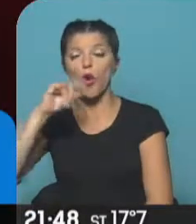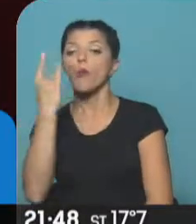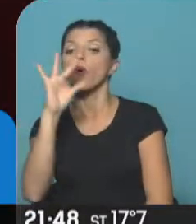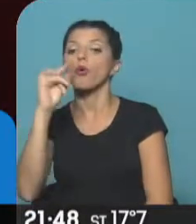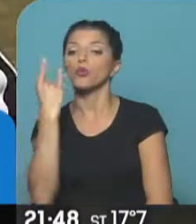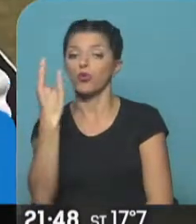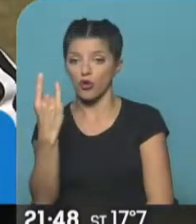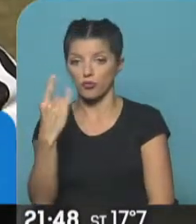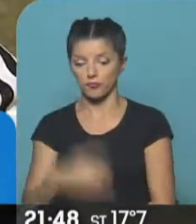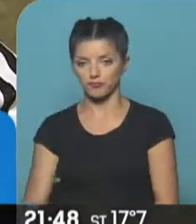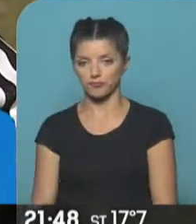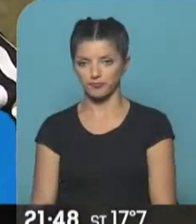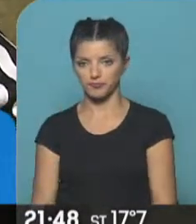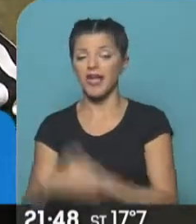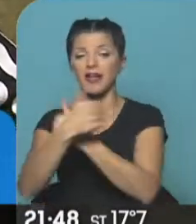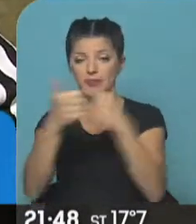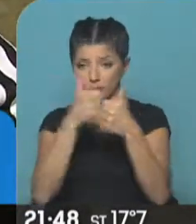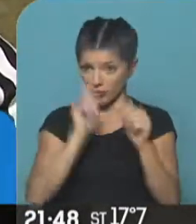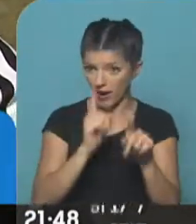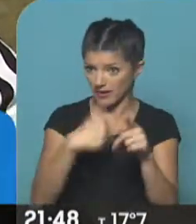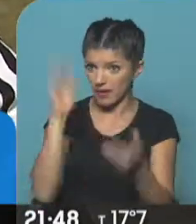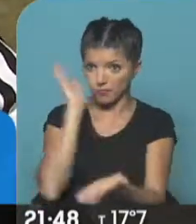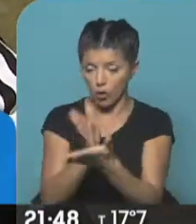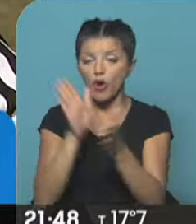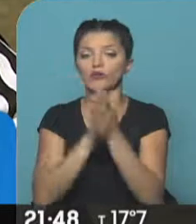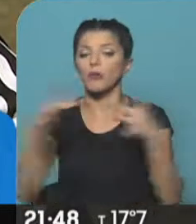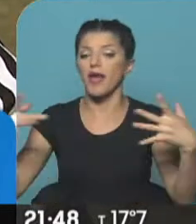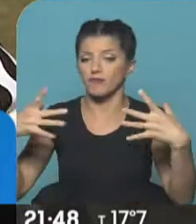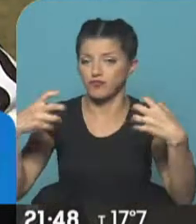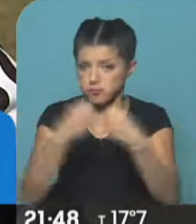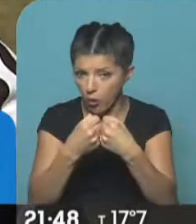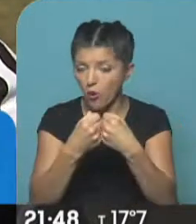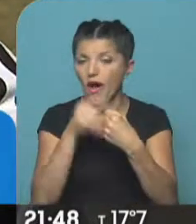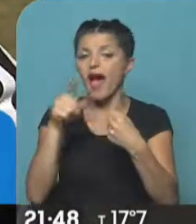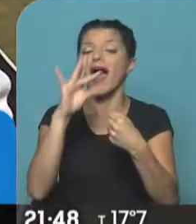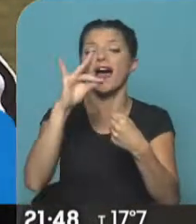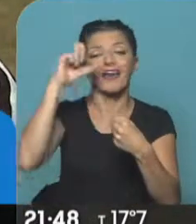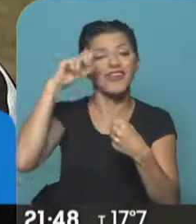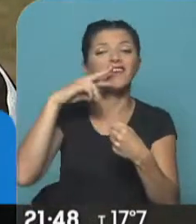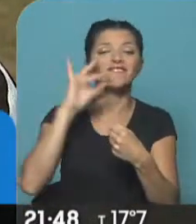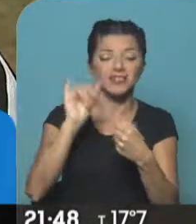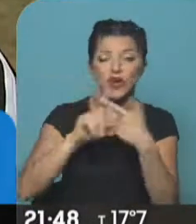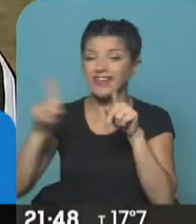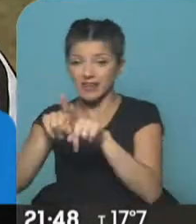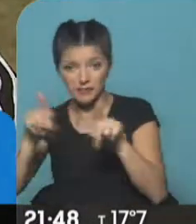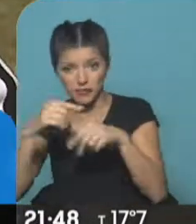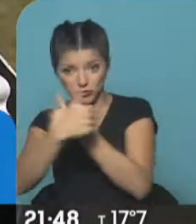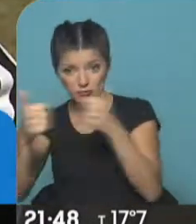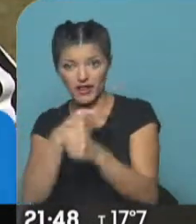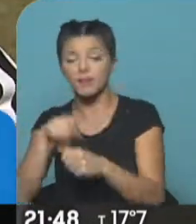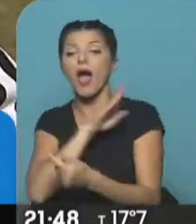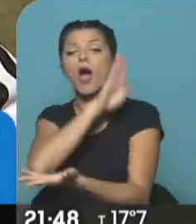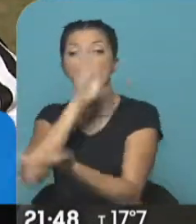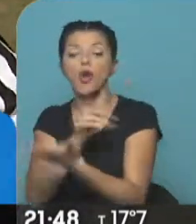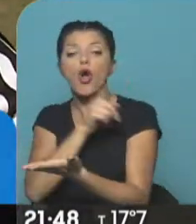que el tribunal que va a juzgar a de vido por la tragedia de 11 sea el mismo que va a juzgar a abdú en la causa ciccone obviamente que